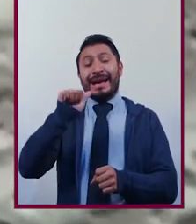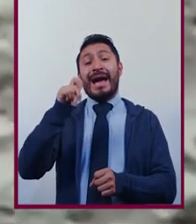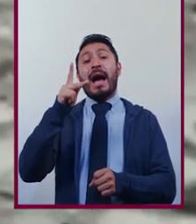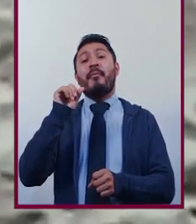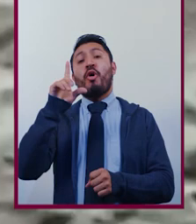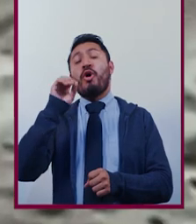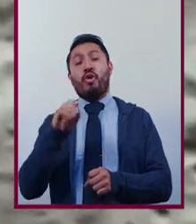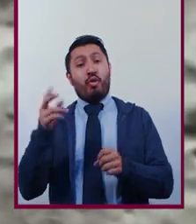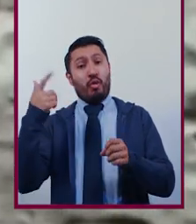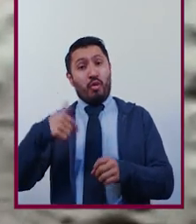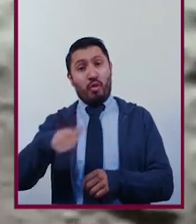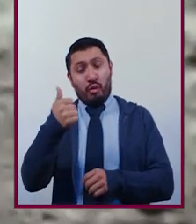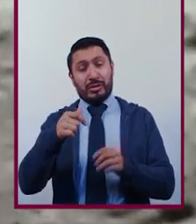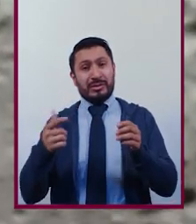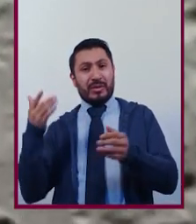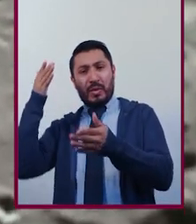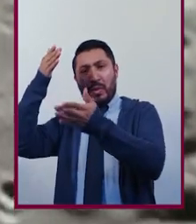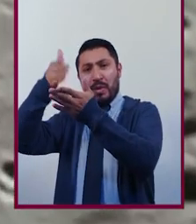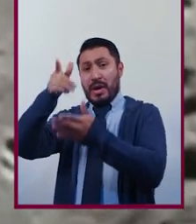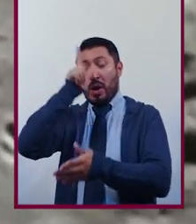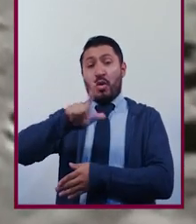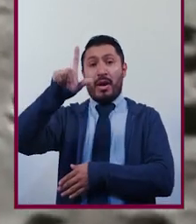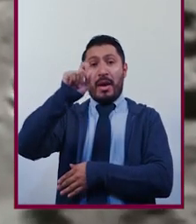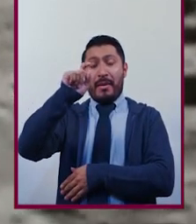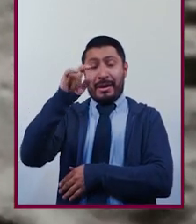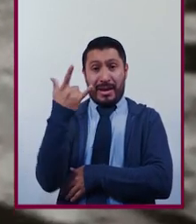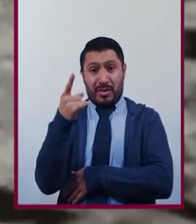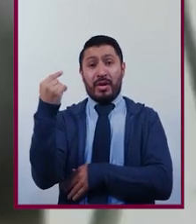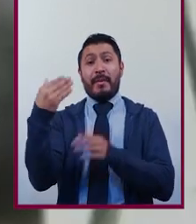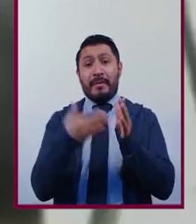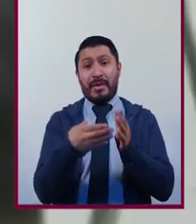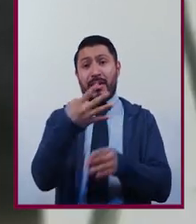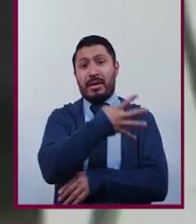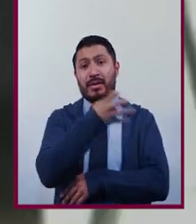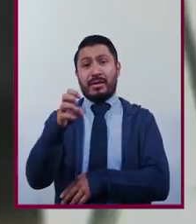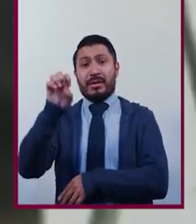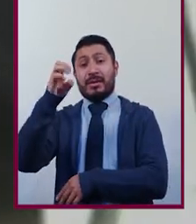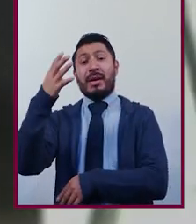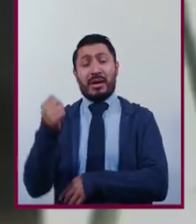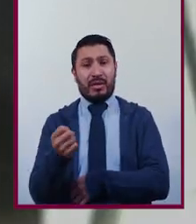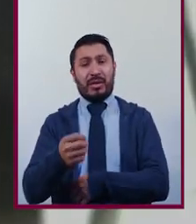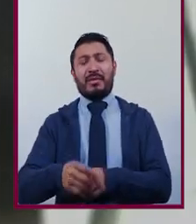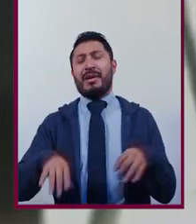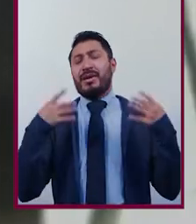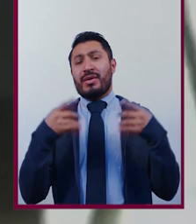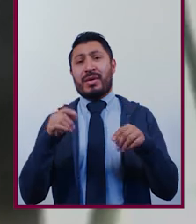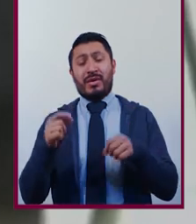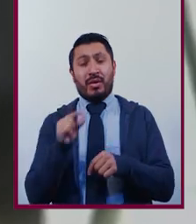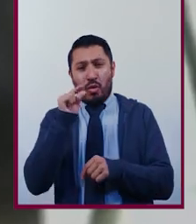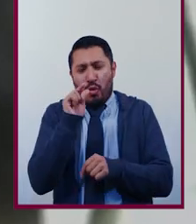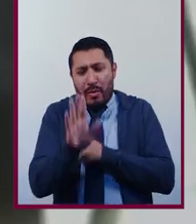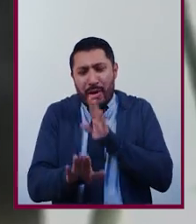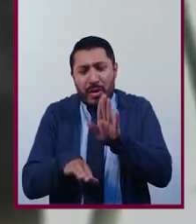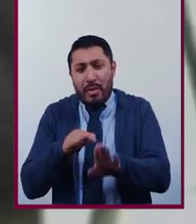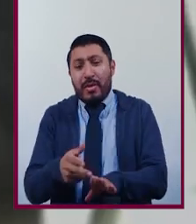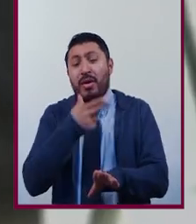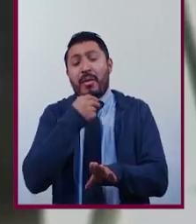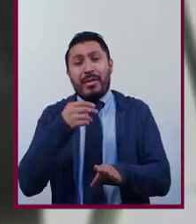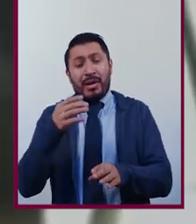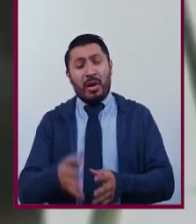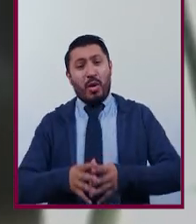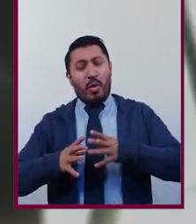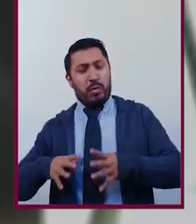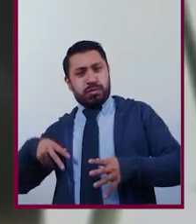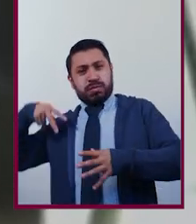11 aterrizara en la Luna el 20 de julio de 1969. Un pequeño paso para el hombre, un